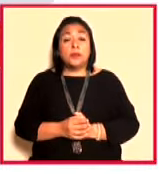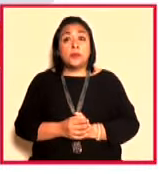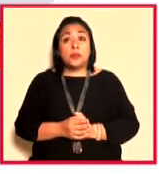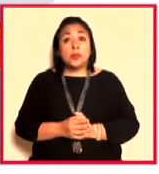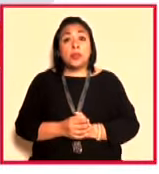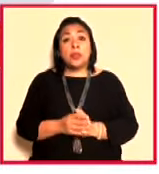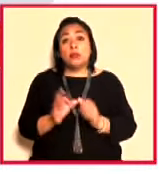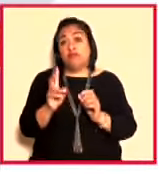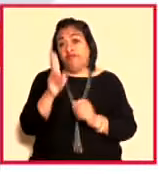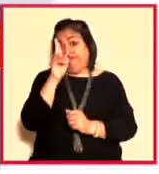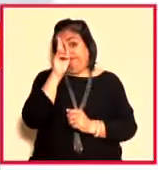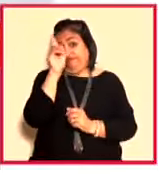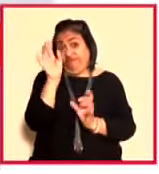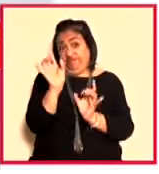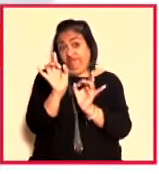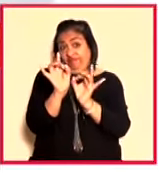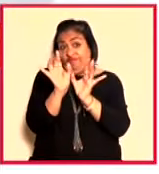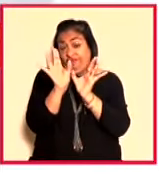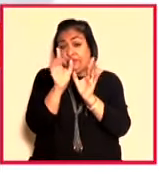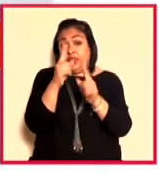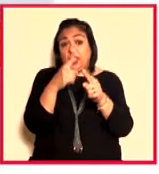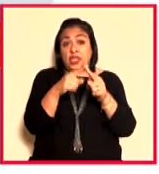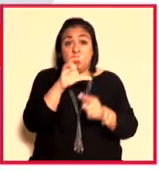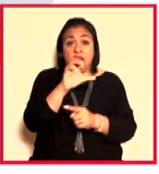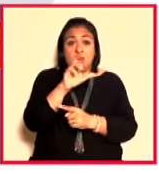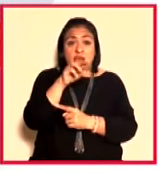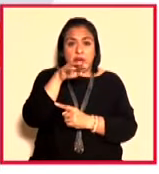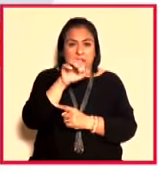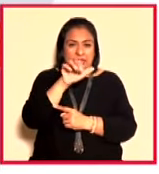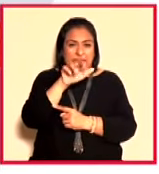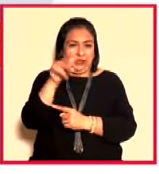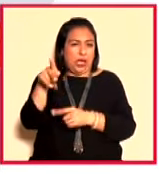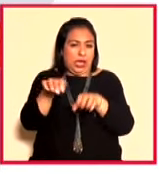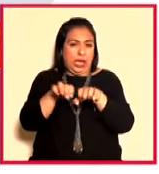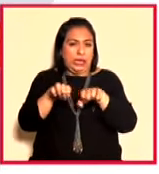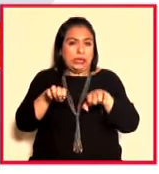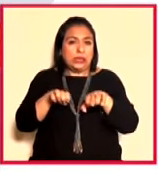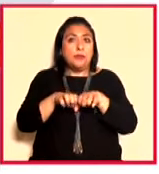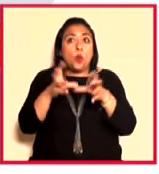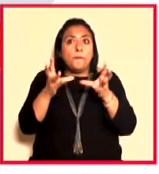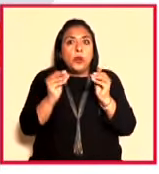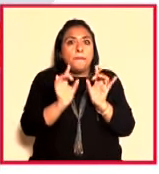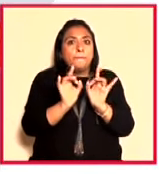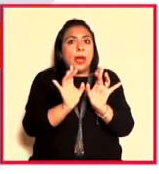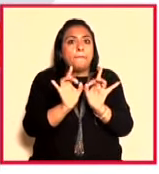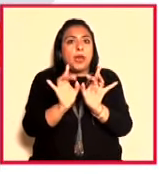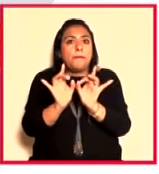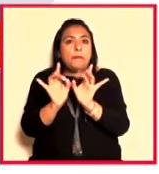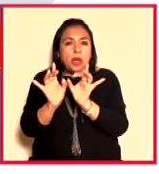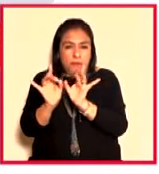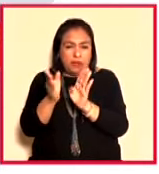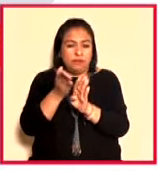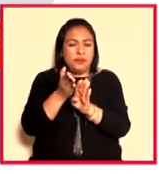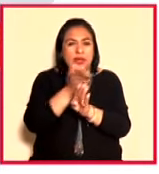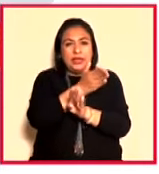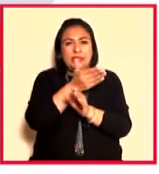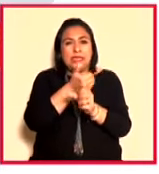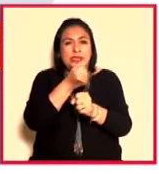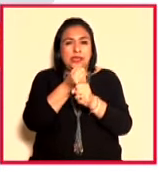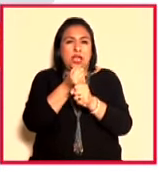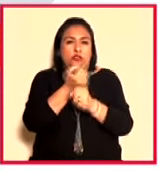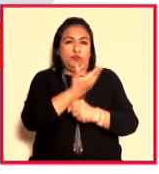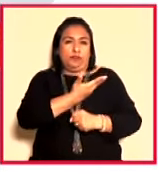censura que sufrieron Carmen Aristegui y su equipo, muchos de los eventos que sucedieron durante el sexenio de Enrique Peña Nieto